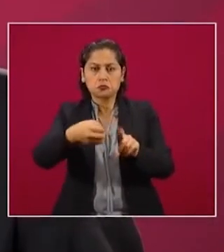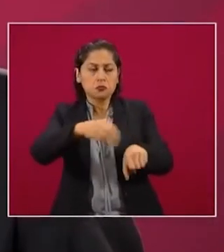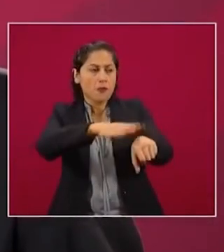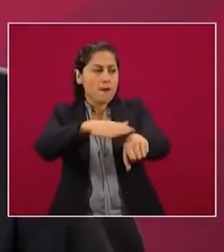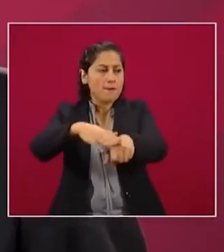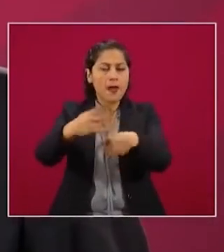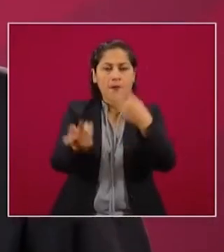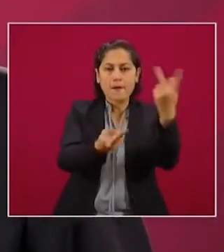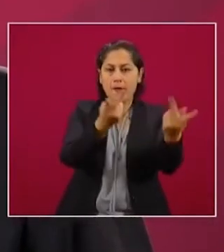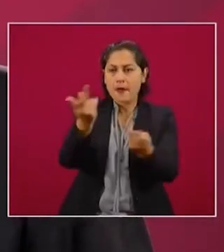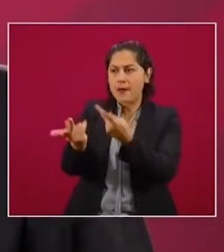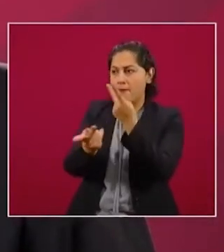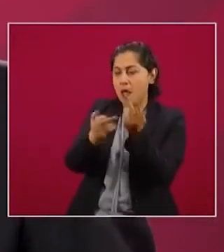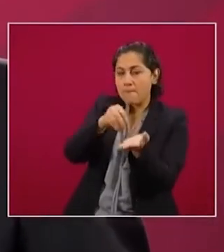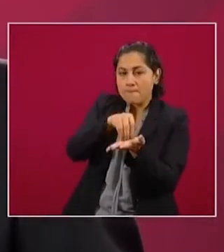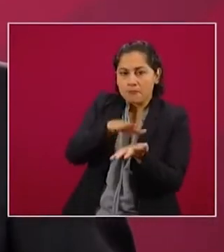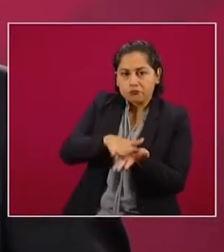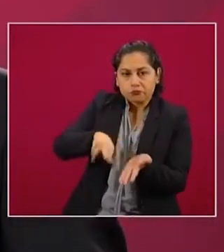que